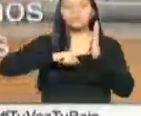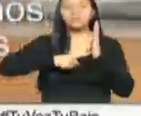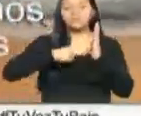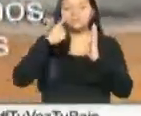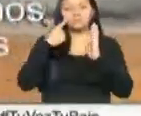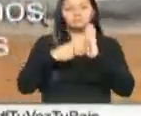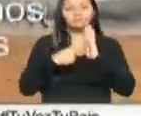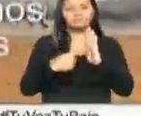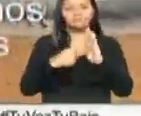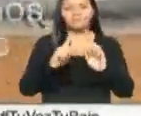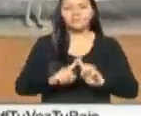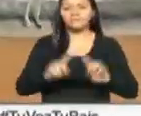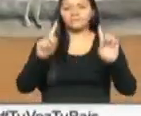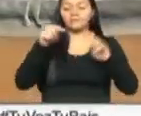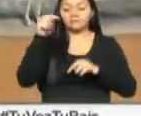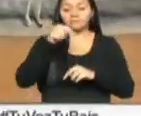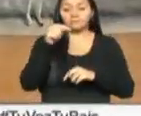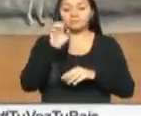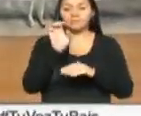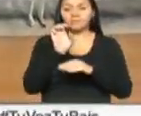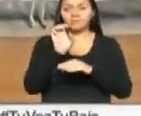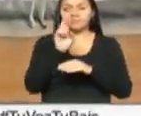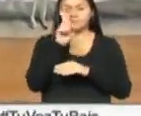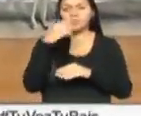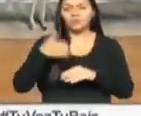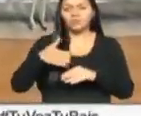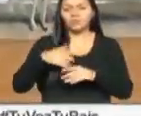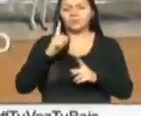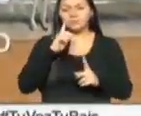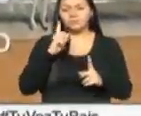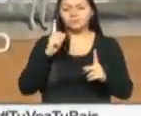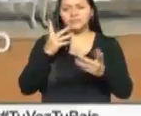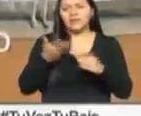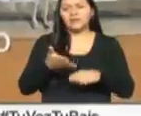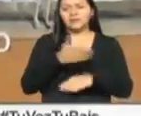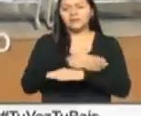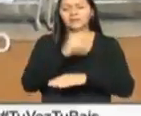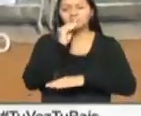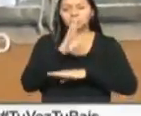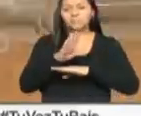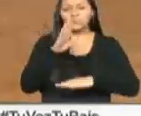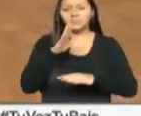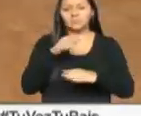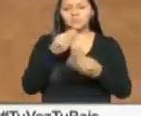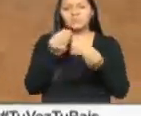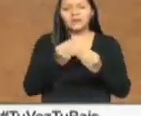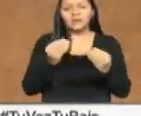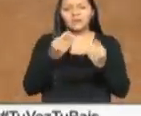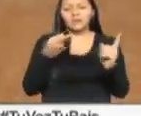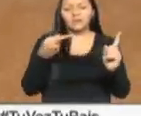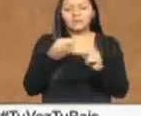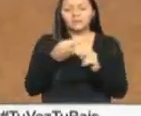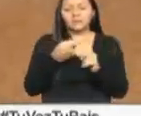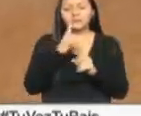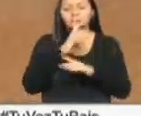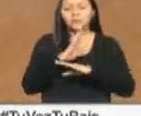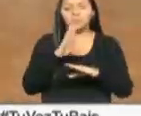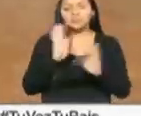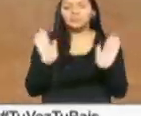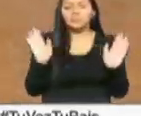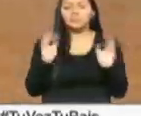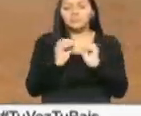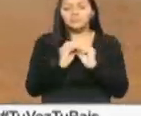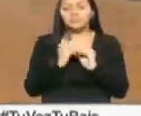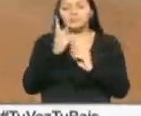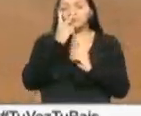muestra la realidad que vive ese país. Un cambio prometido que quedó solo en eso, es decir, una promesa y que ha